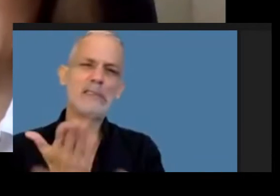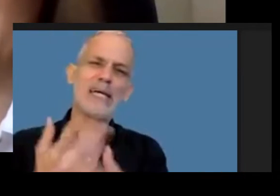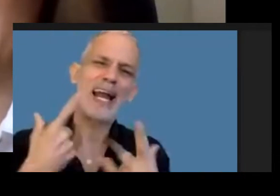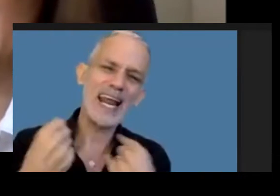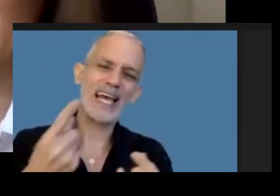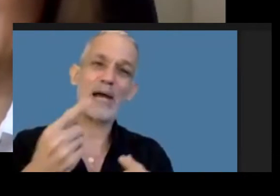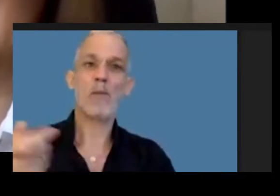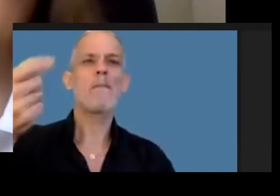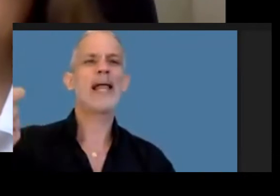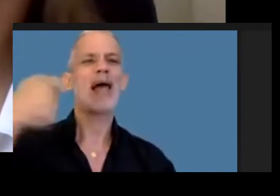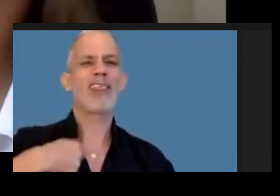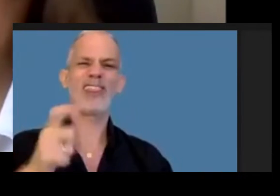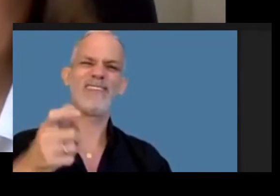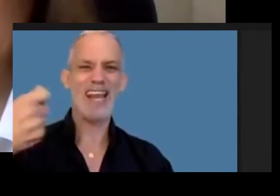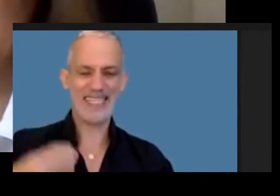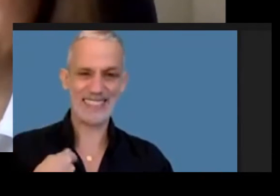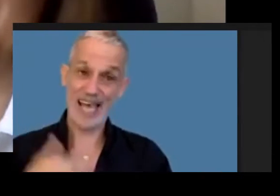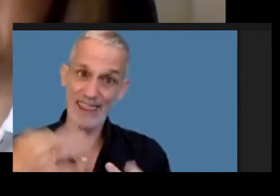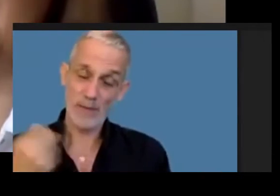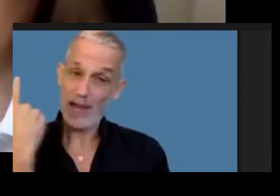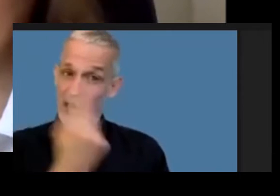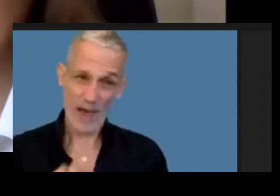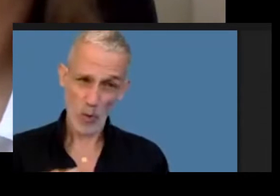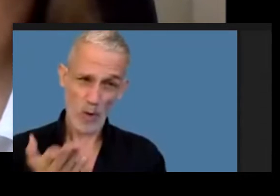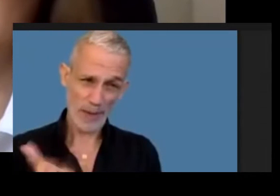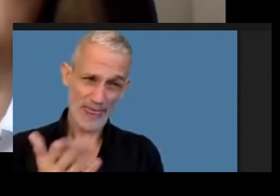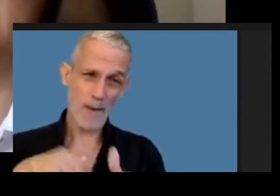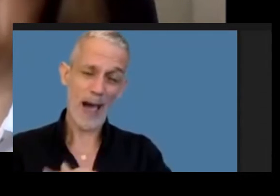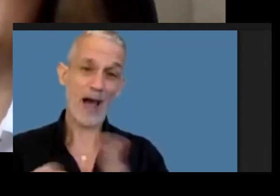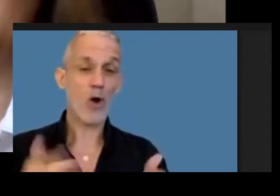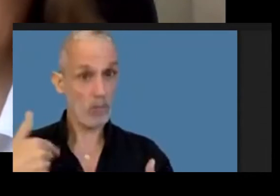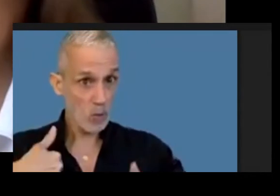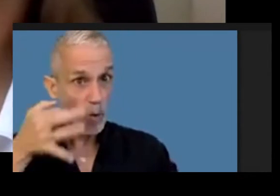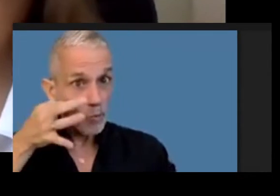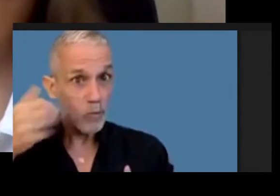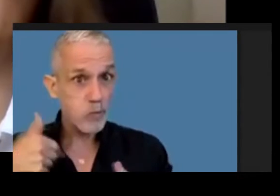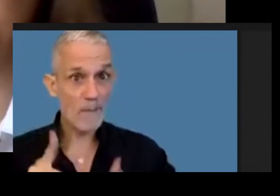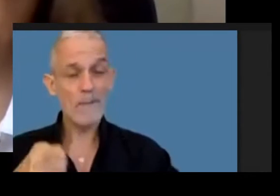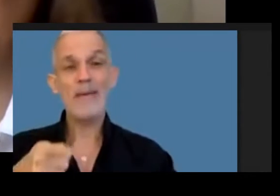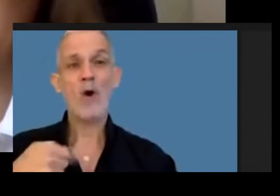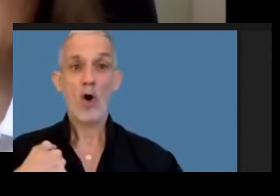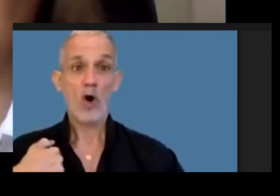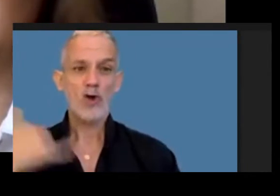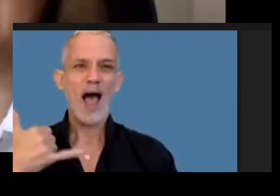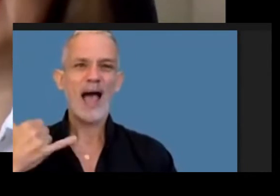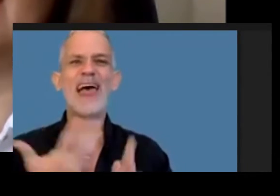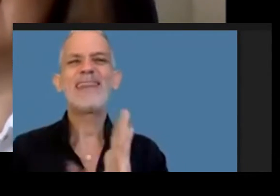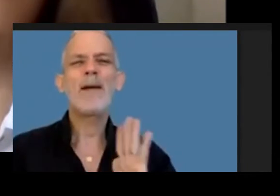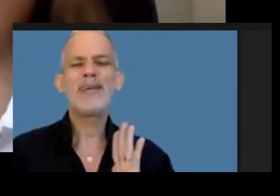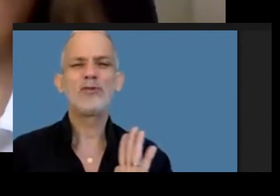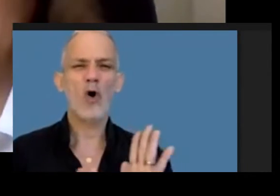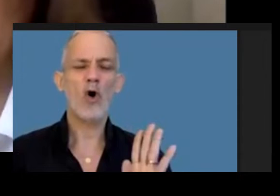devolvieran la diferencia. Igualmente, a mí me pasó, yo en mi caso lo tengo en débito automático